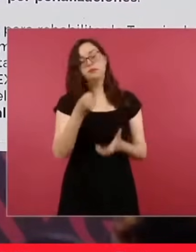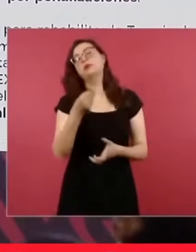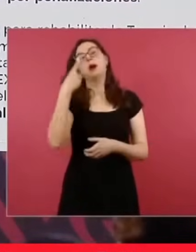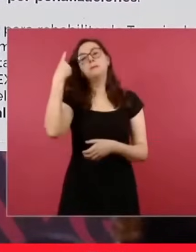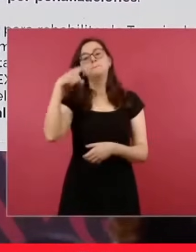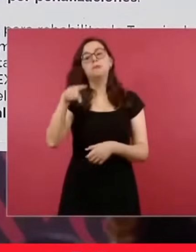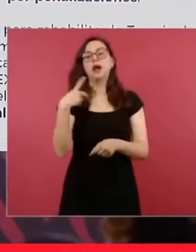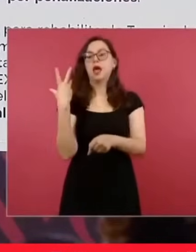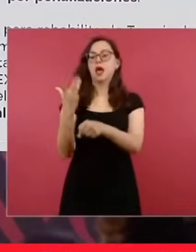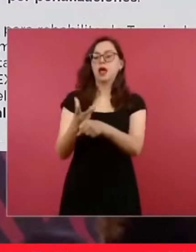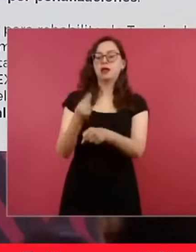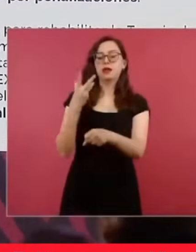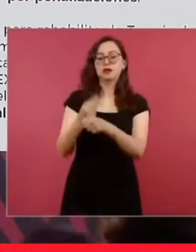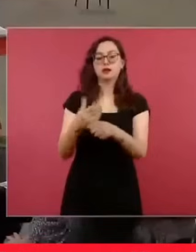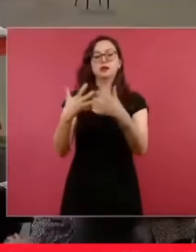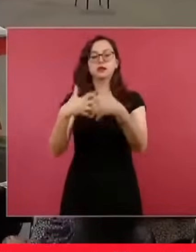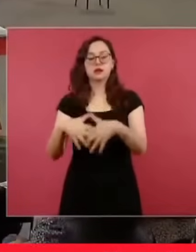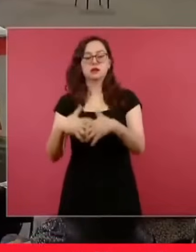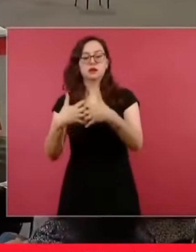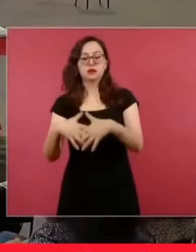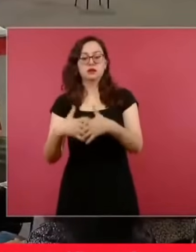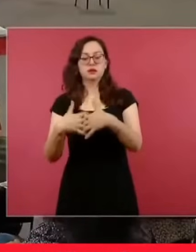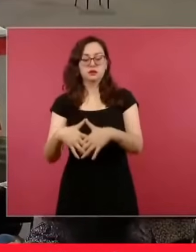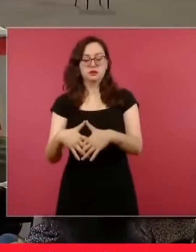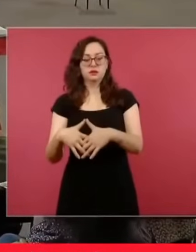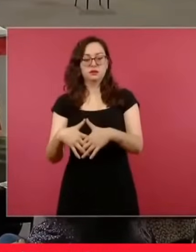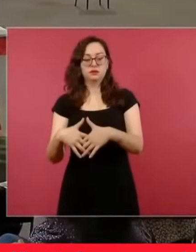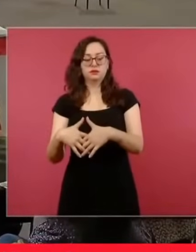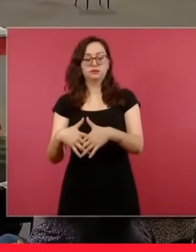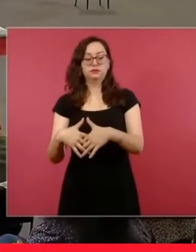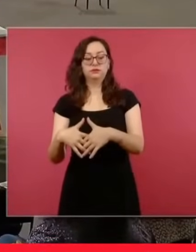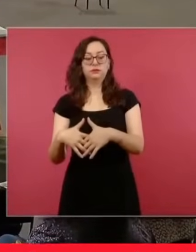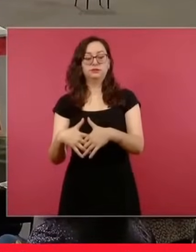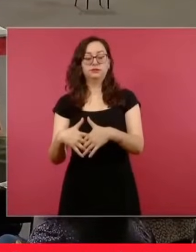etano de Pemex y en Pajaritos.